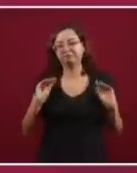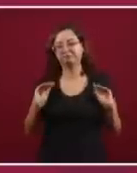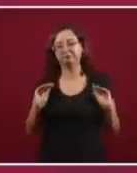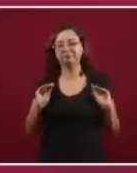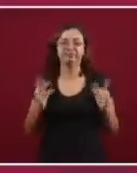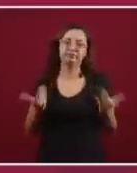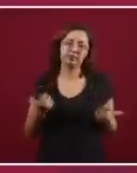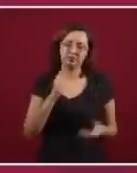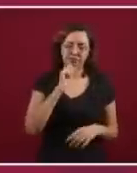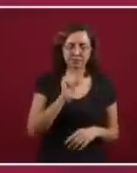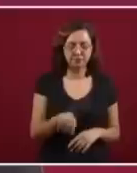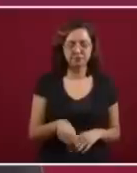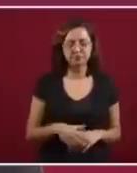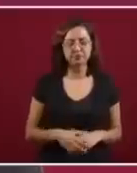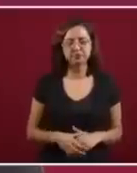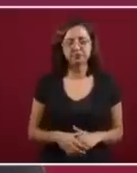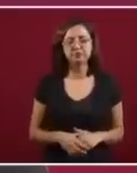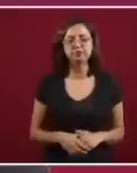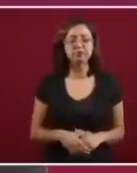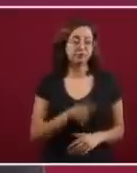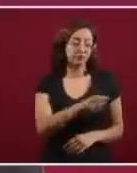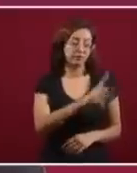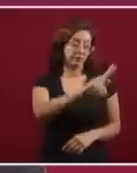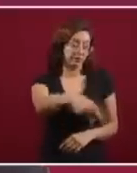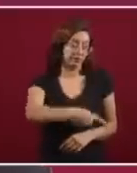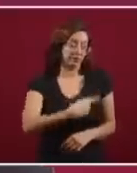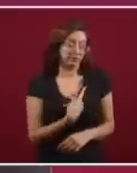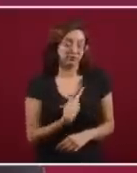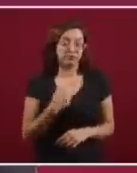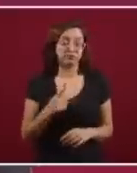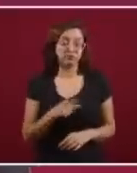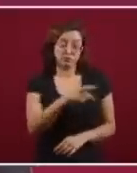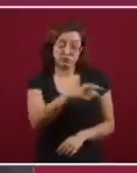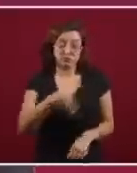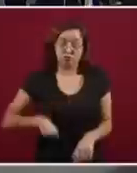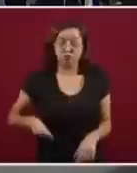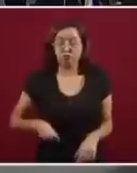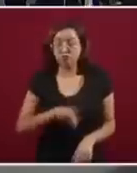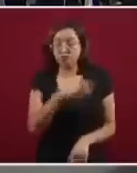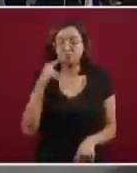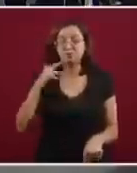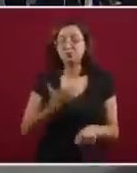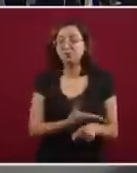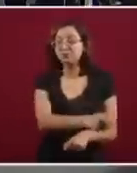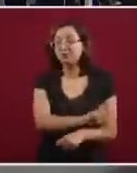sea me lo estás preguntando tú eres el responsable